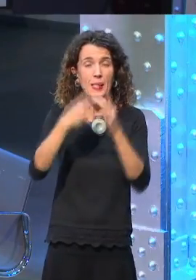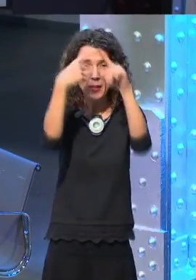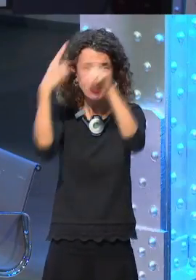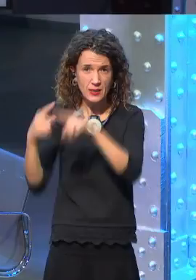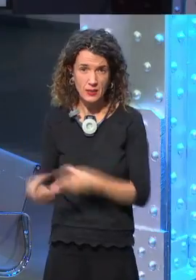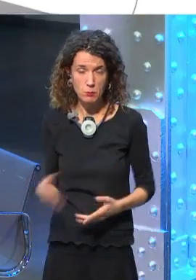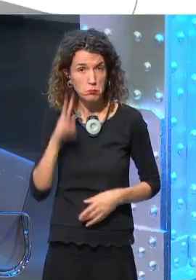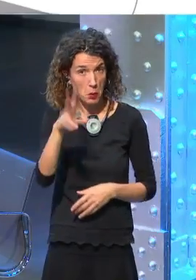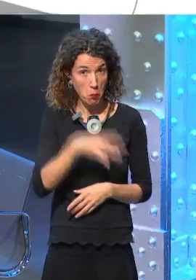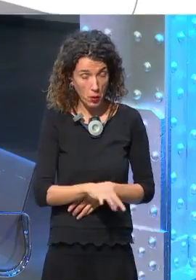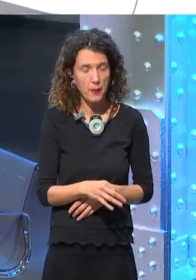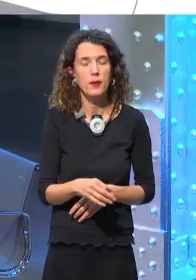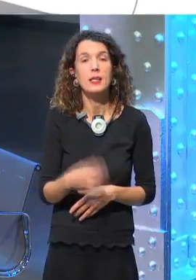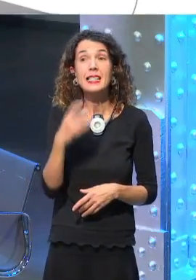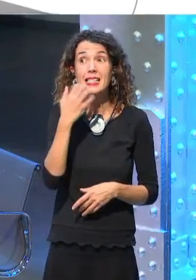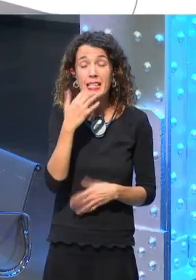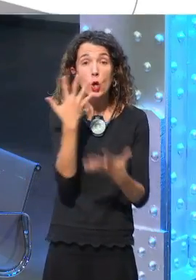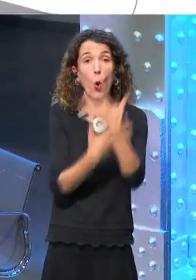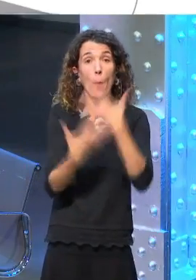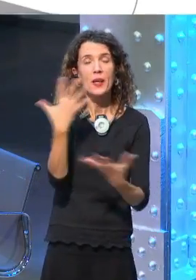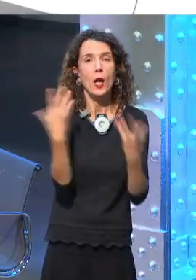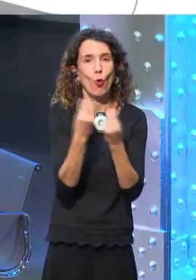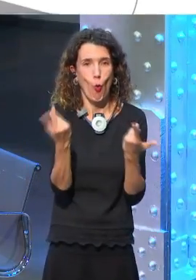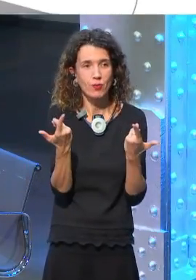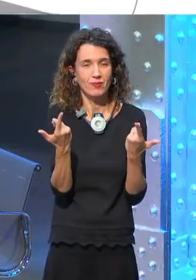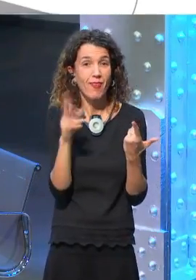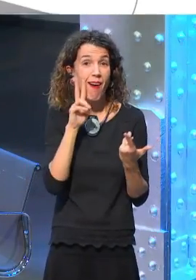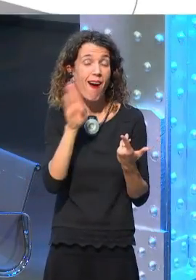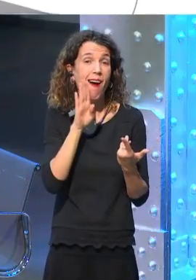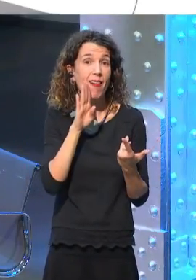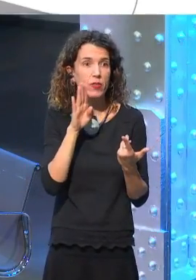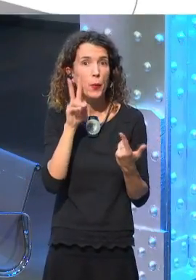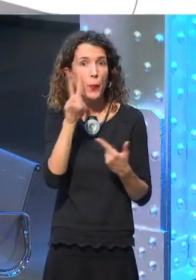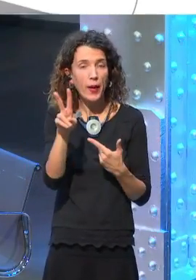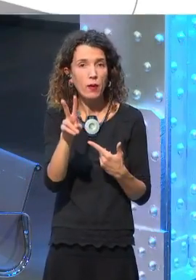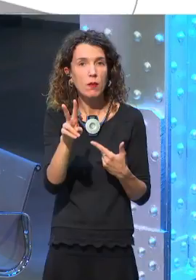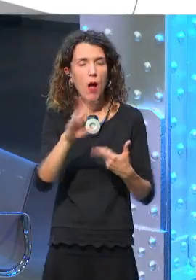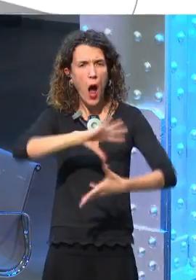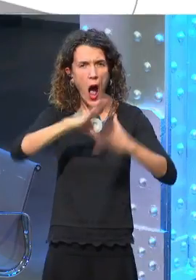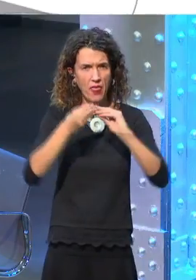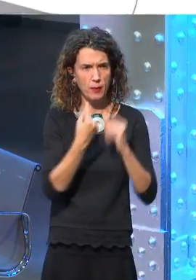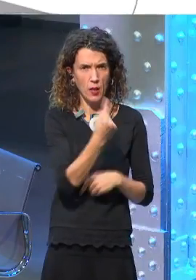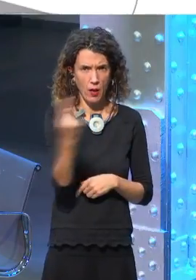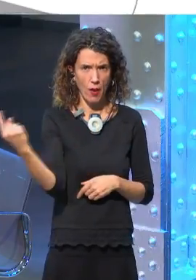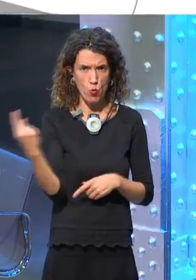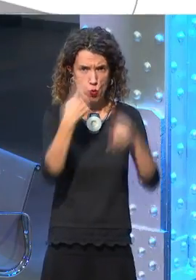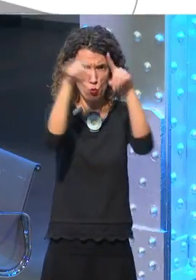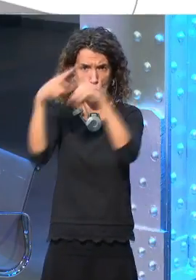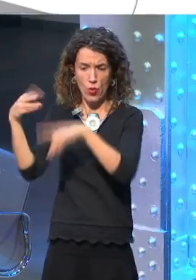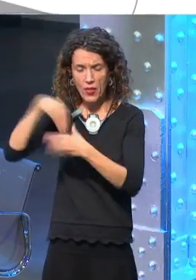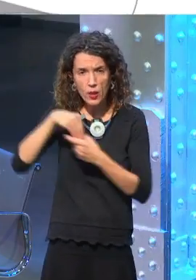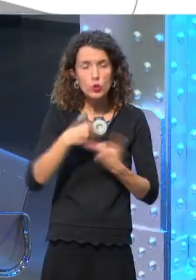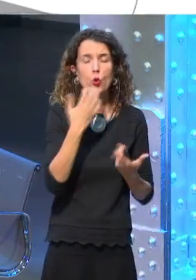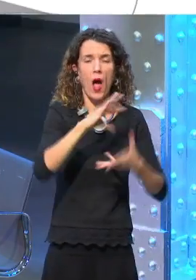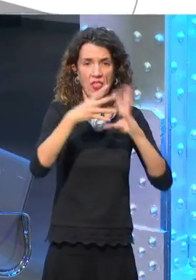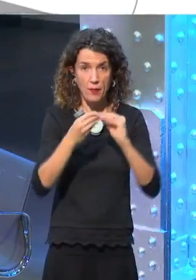sistemas y si se combina con el plano que habéis visto, podéis ver cómo se adapta cada una de las partes y siempre